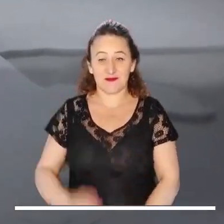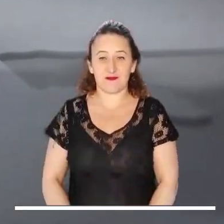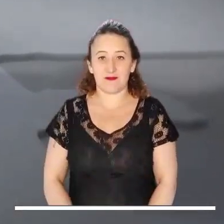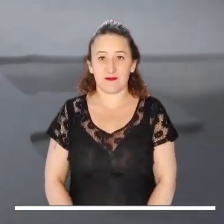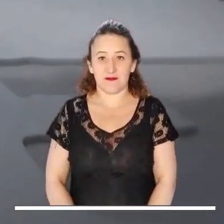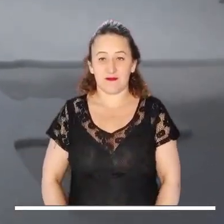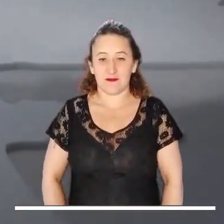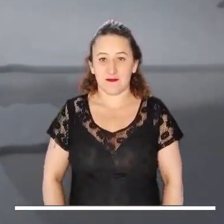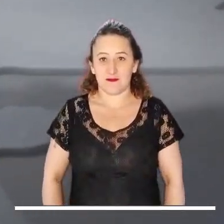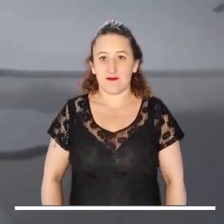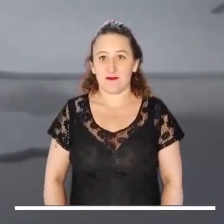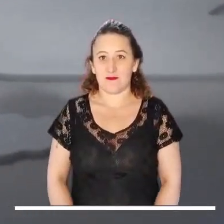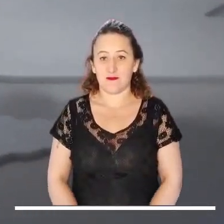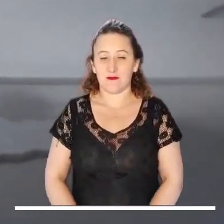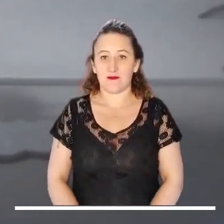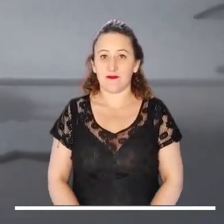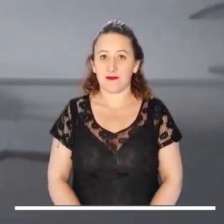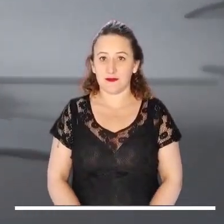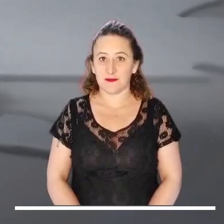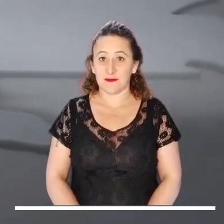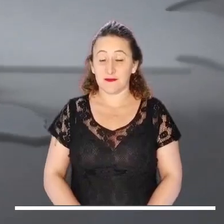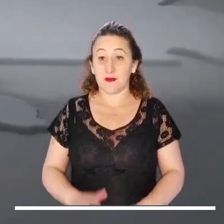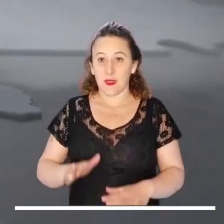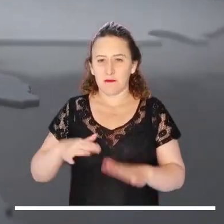Vichada y sectores de Meta.